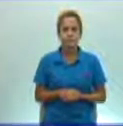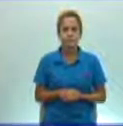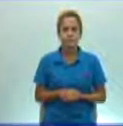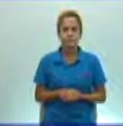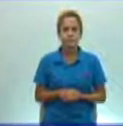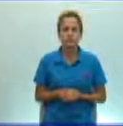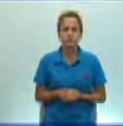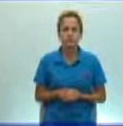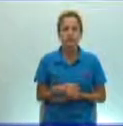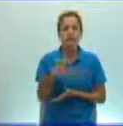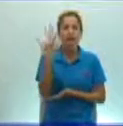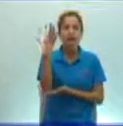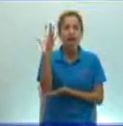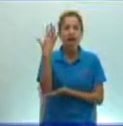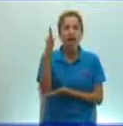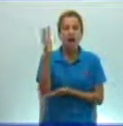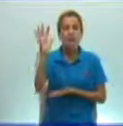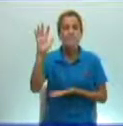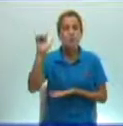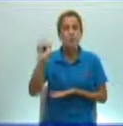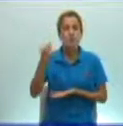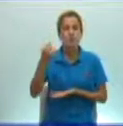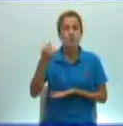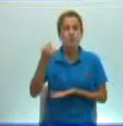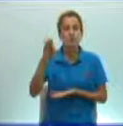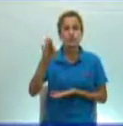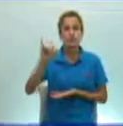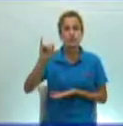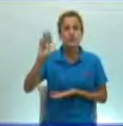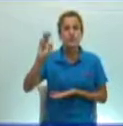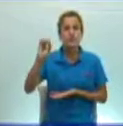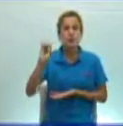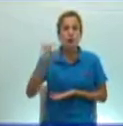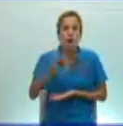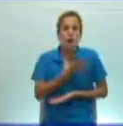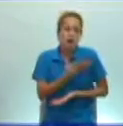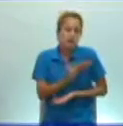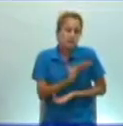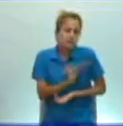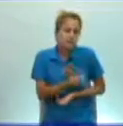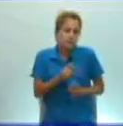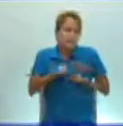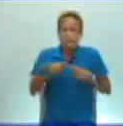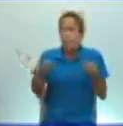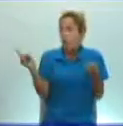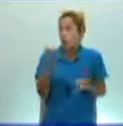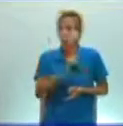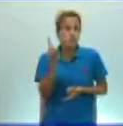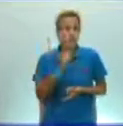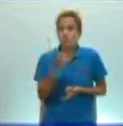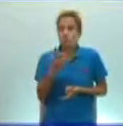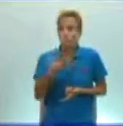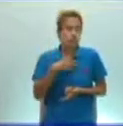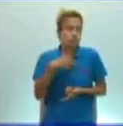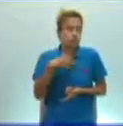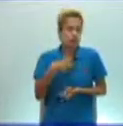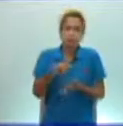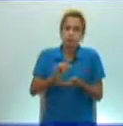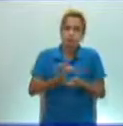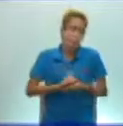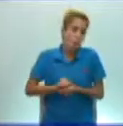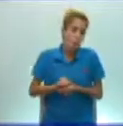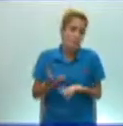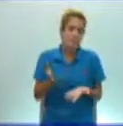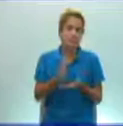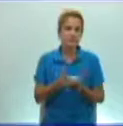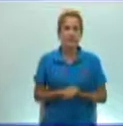A que el árbol de sabicú estaba angustiado porque no tenía compañía.